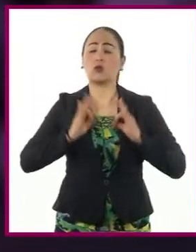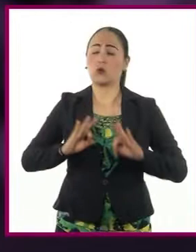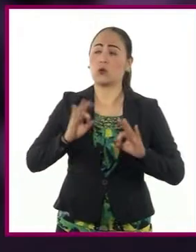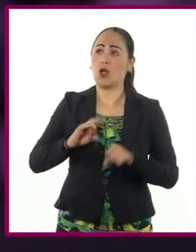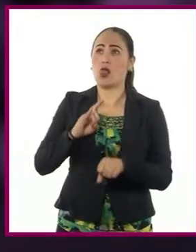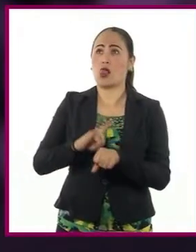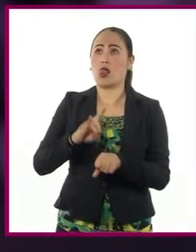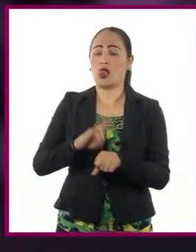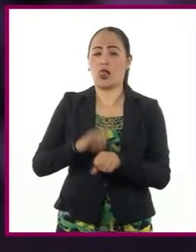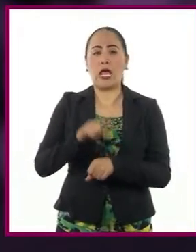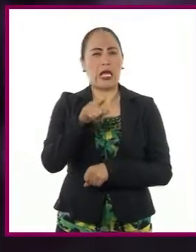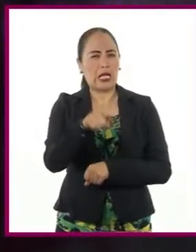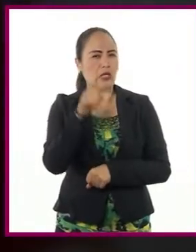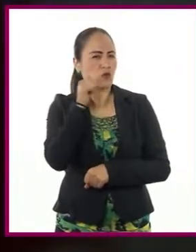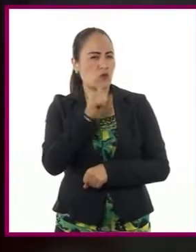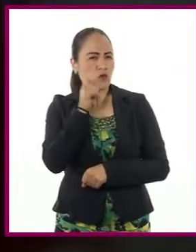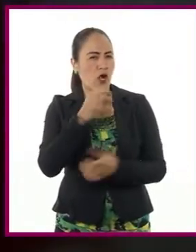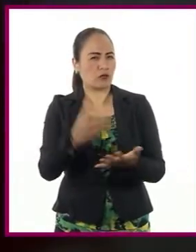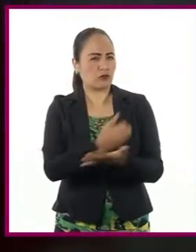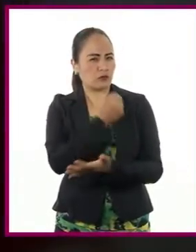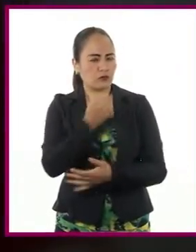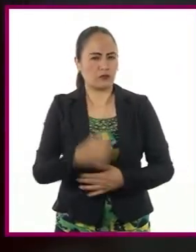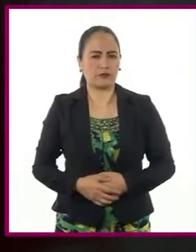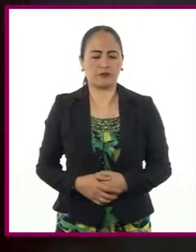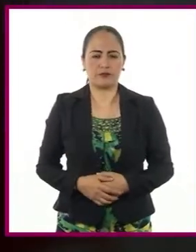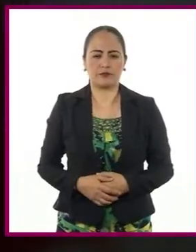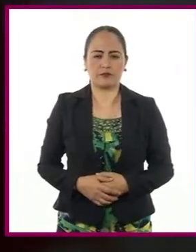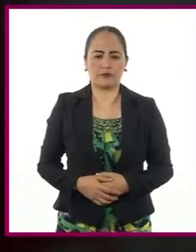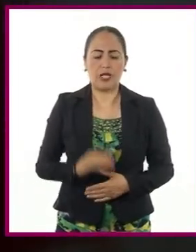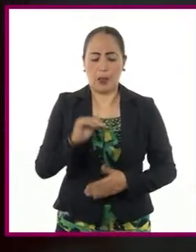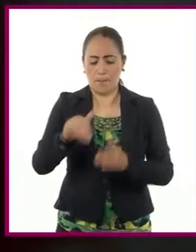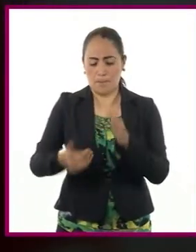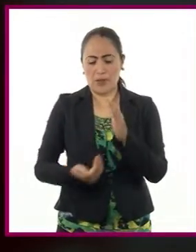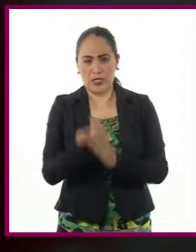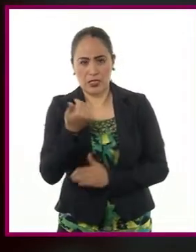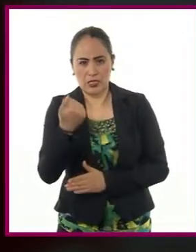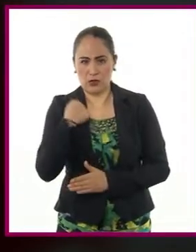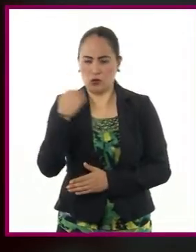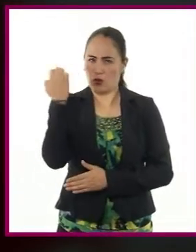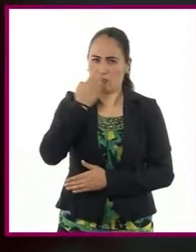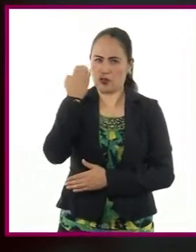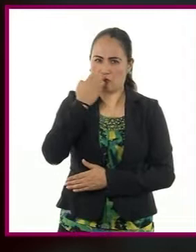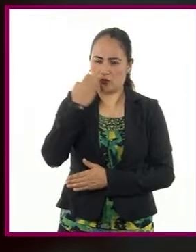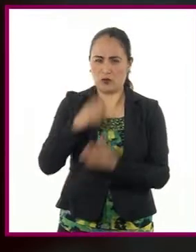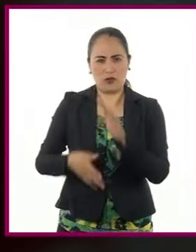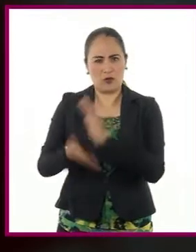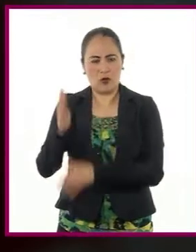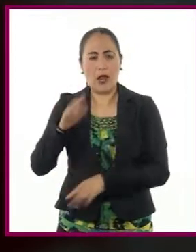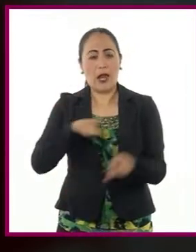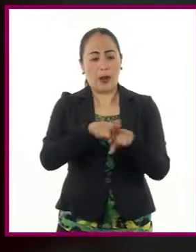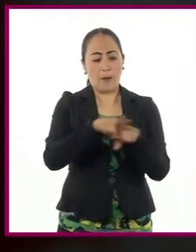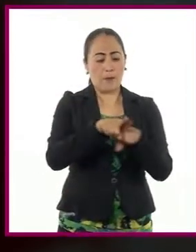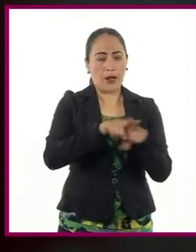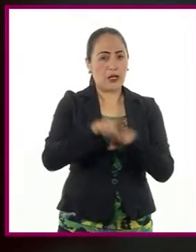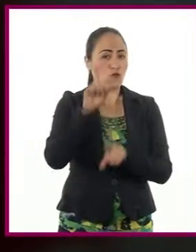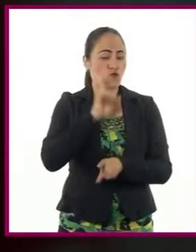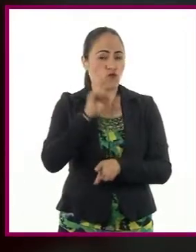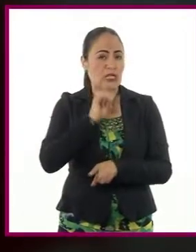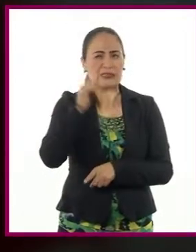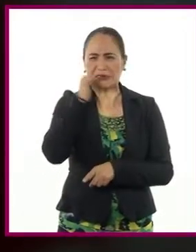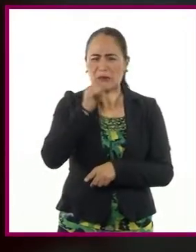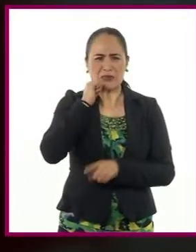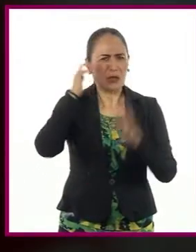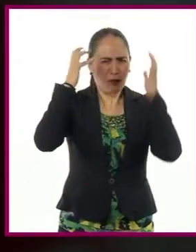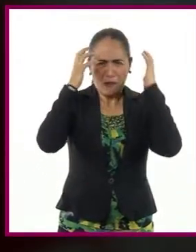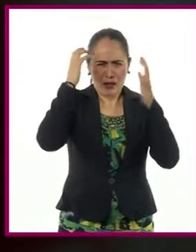ganar cada vez. En las mañanas, para ir a la escuela, mi hermana siempre se mete a bañar antes que yo y se tarda tanto